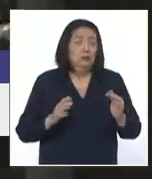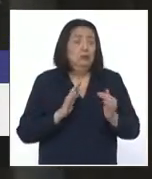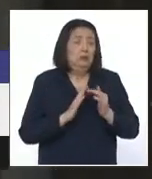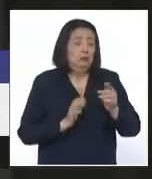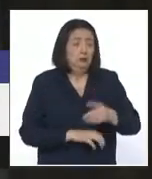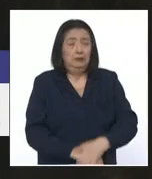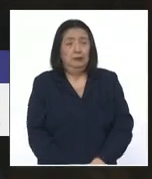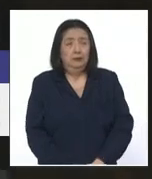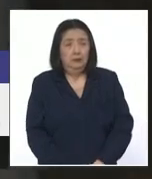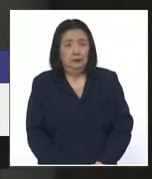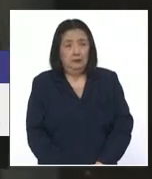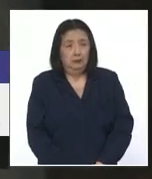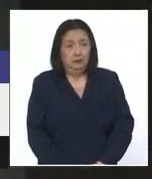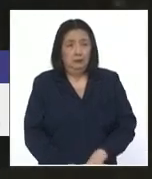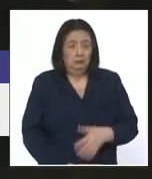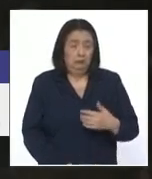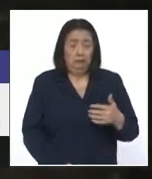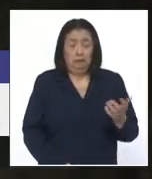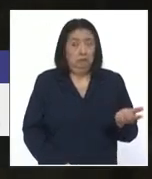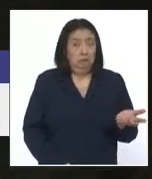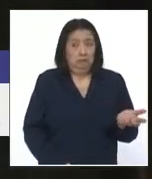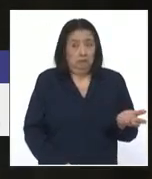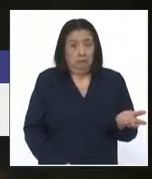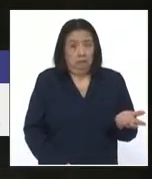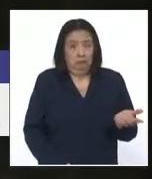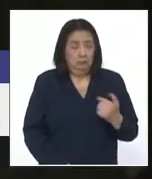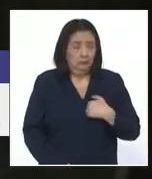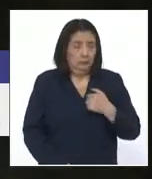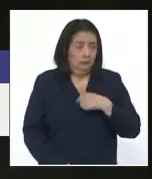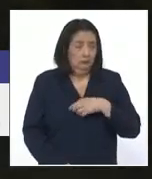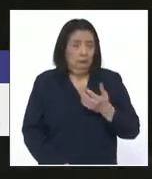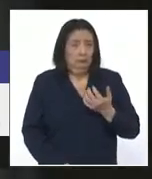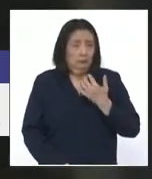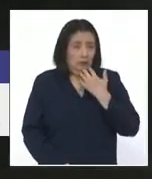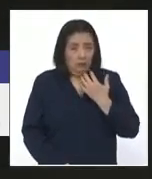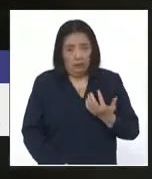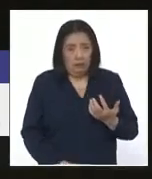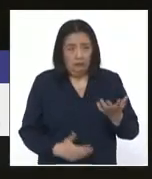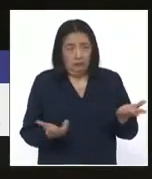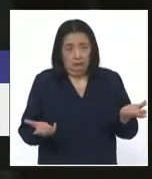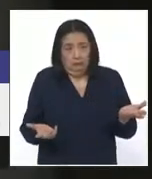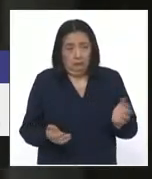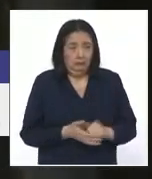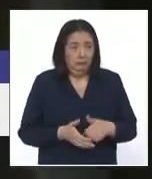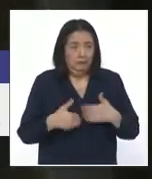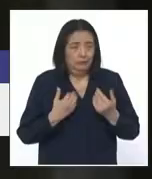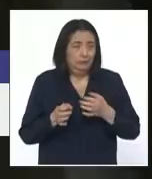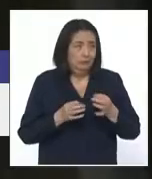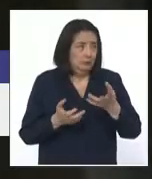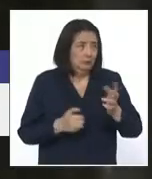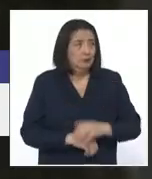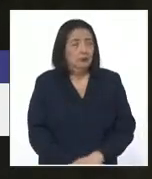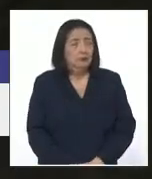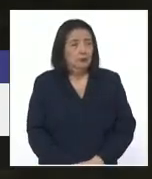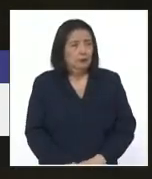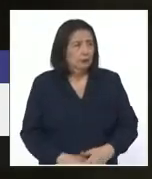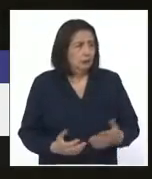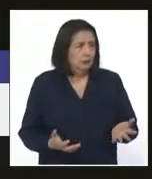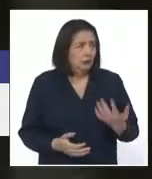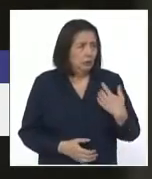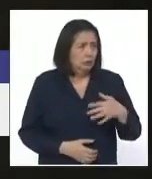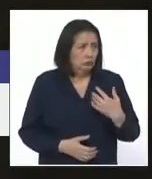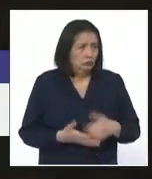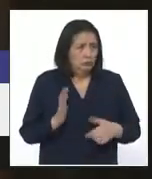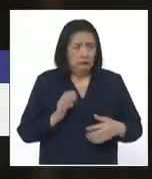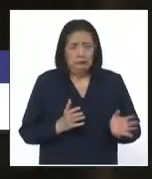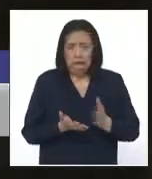casa. Wow, no, me quedo de verdad sin palabras de describir. Lorena, sí te escucho. Es que es una situación que te